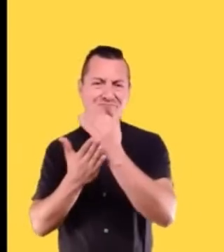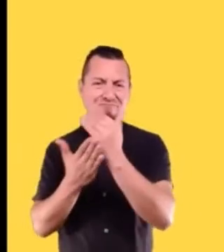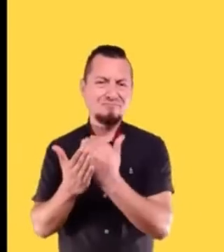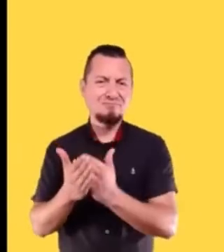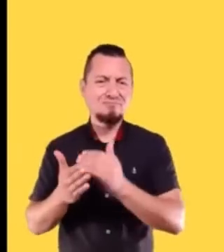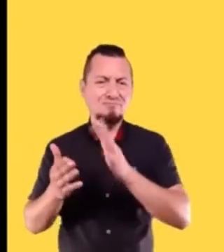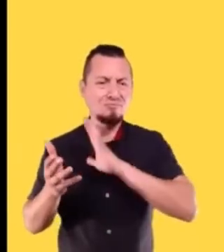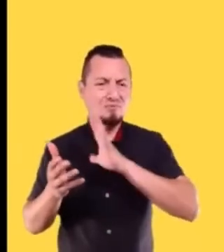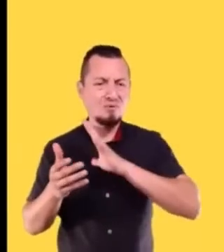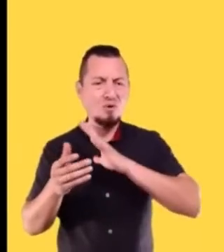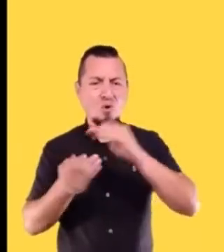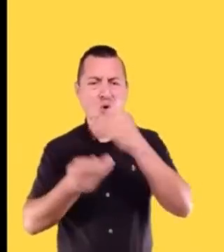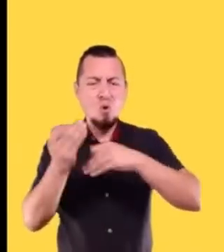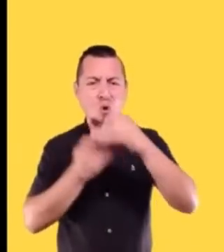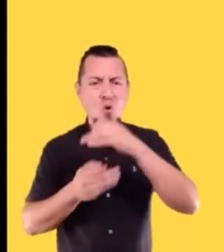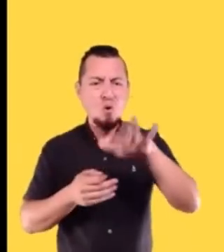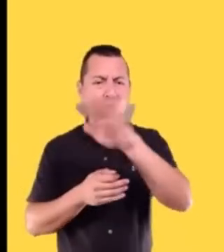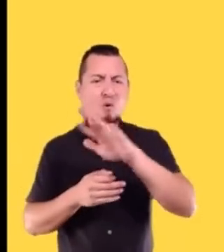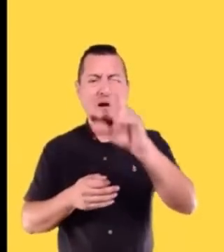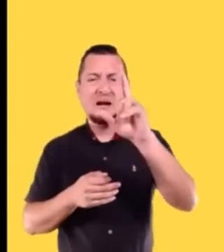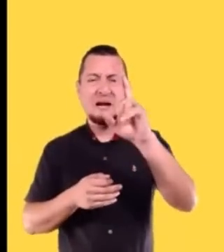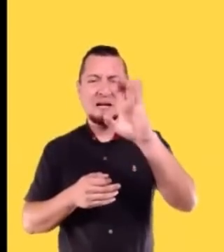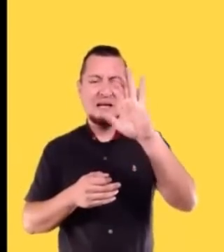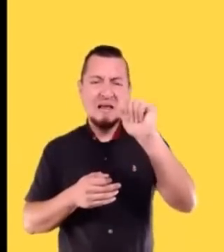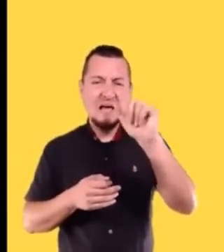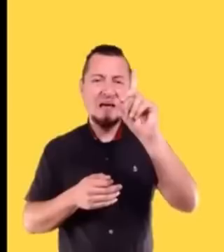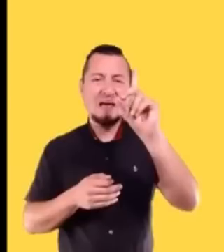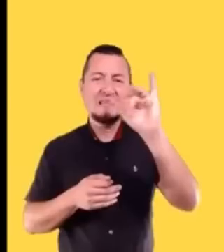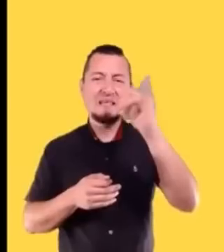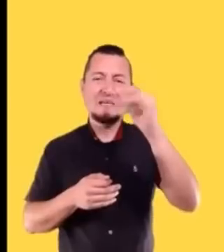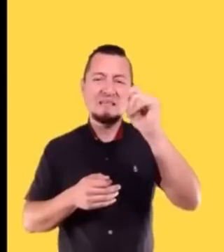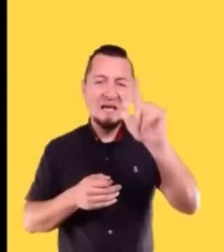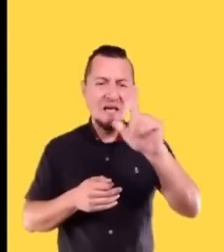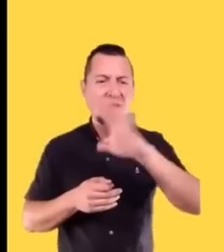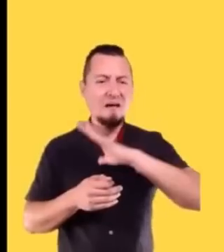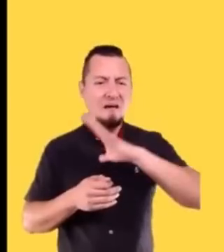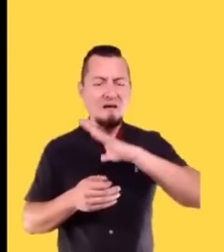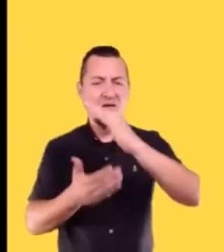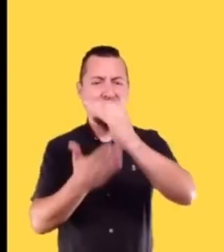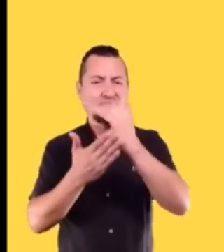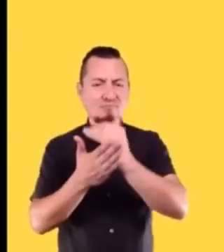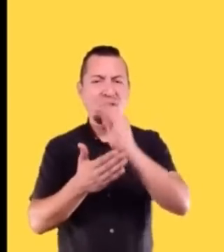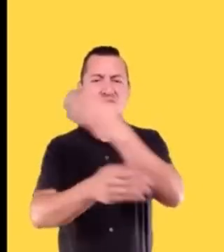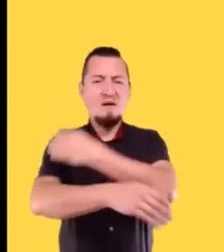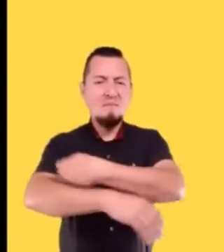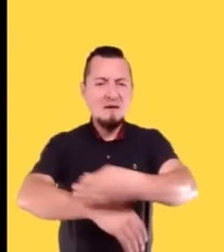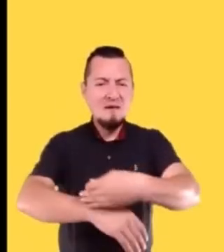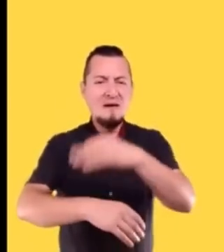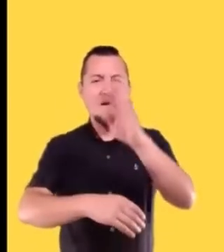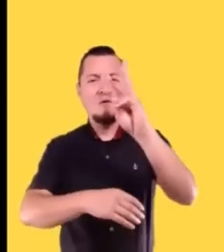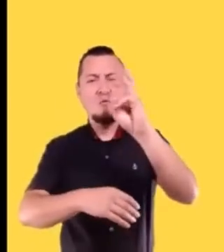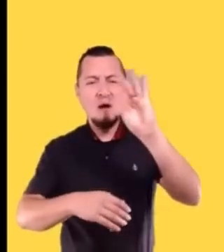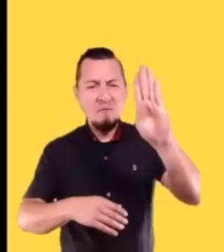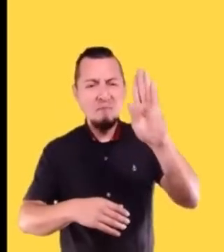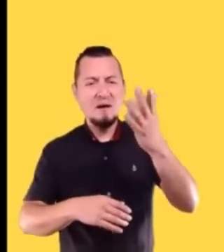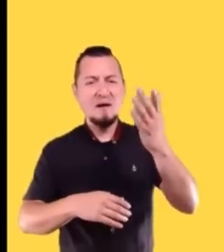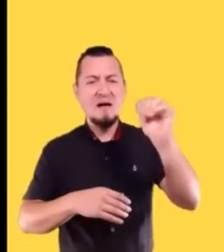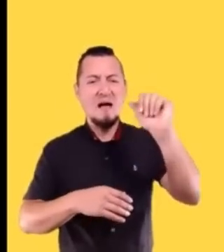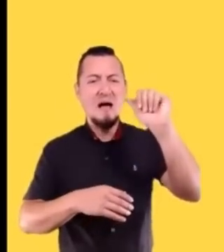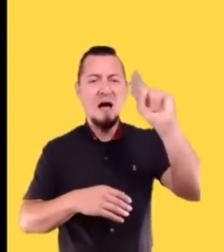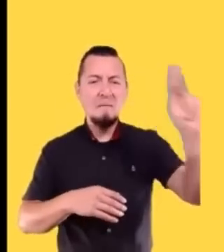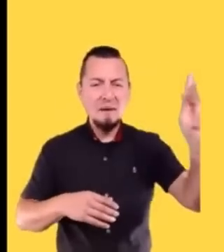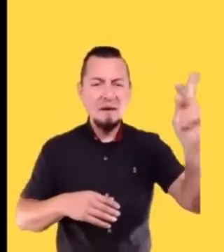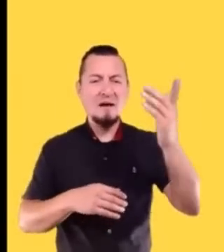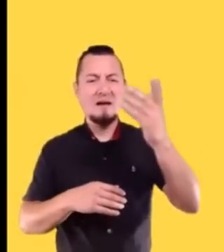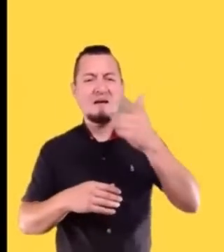de Recrea Digital, que es Recrea Familia, Recrea Web, Recrea App, Recrea Contenido Educativo. Tenemos Recrea Academy, Recrea Inglés,